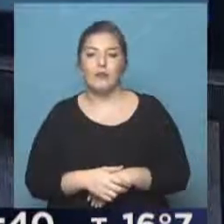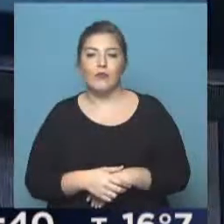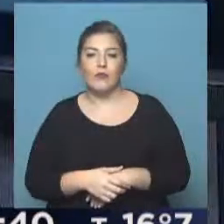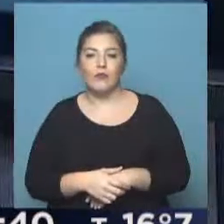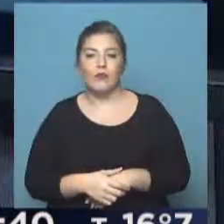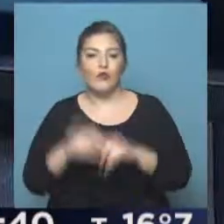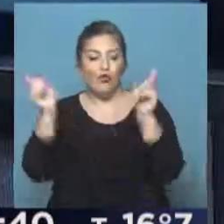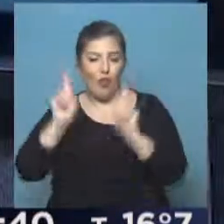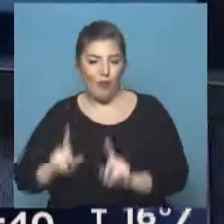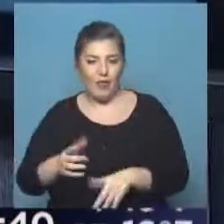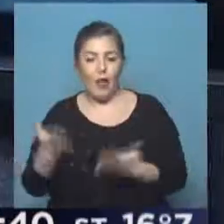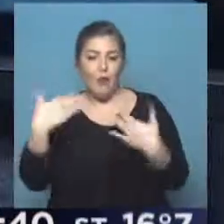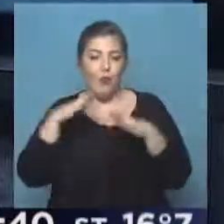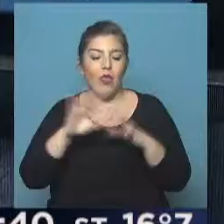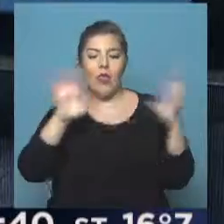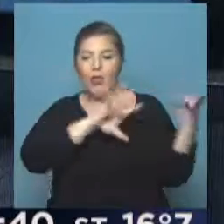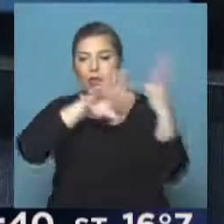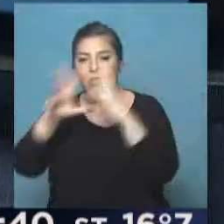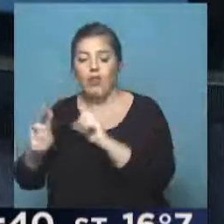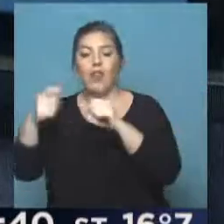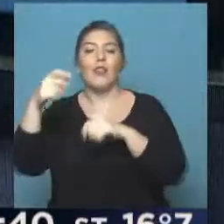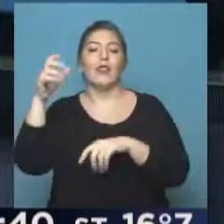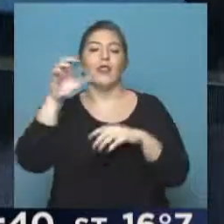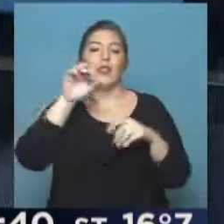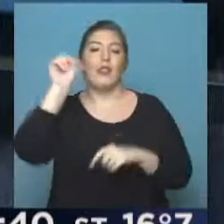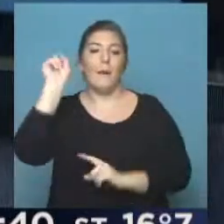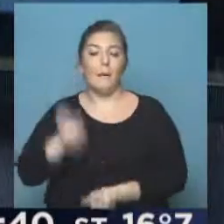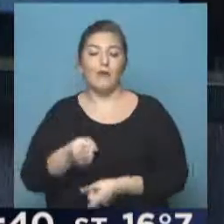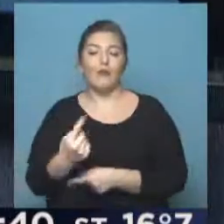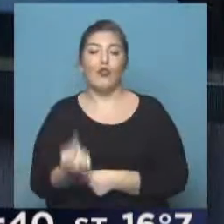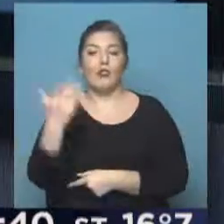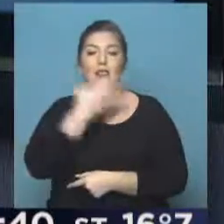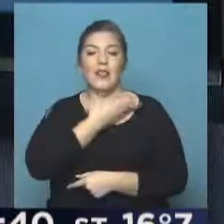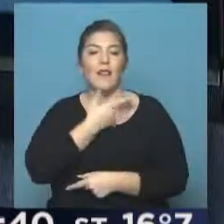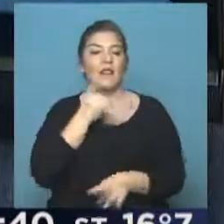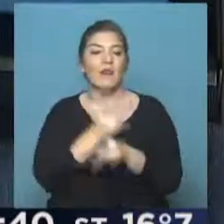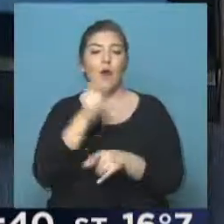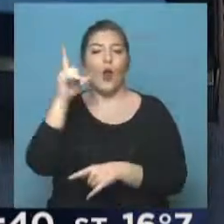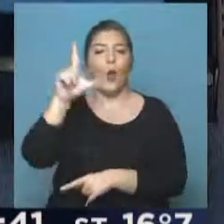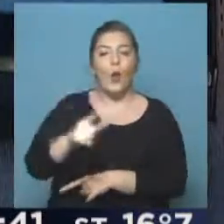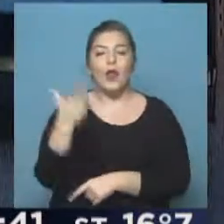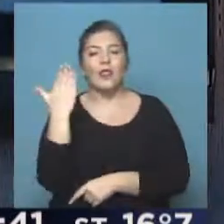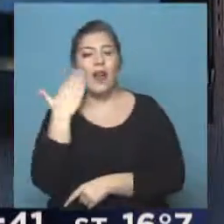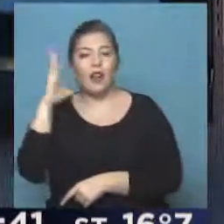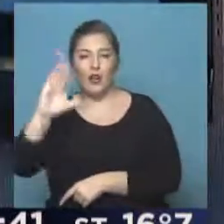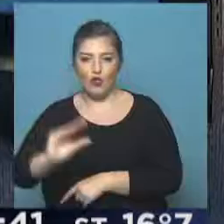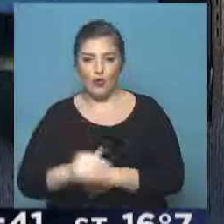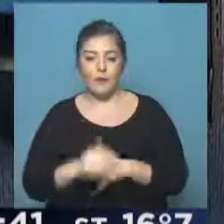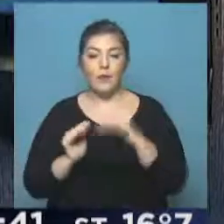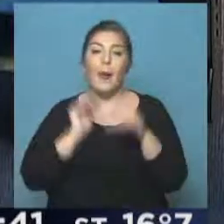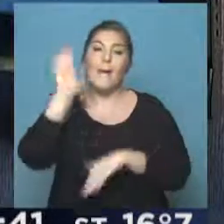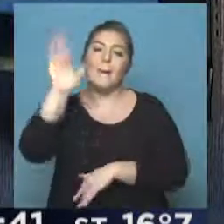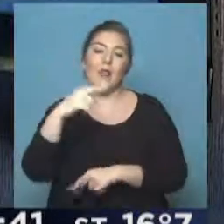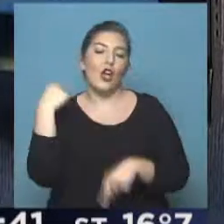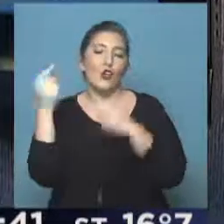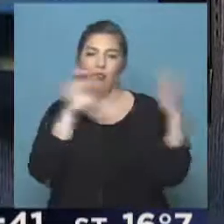una tormenta ya. Desmejora el tiempo también en el norte de Santa Fe, siempre lunes a la tarde a la noche. El martes se